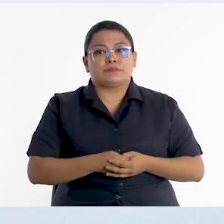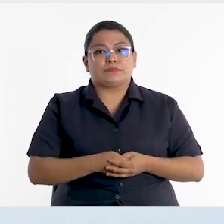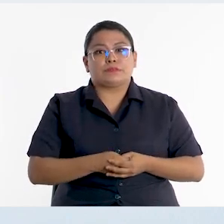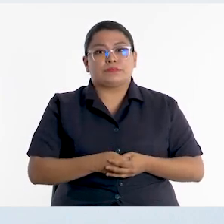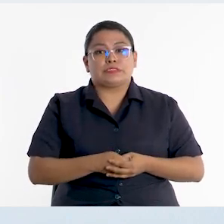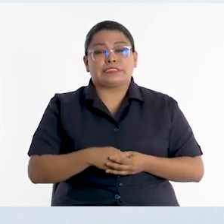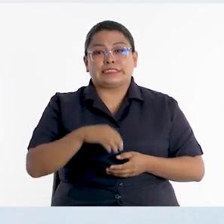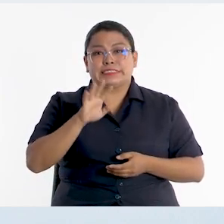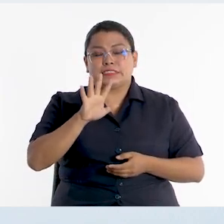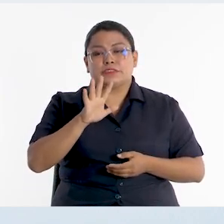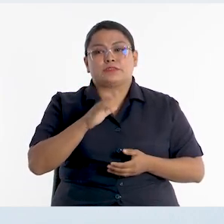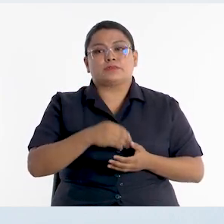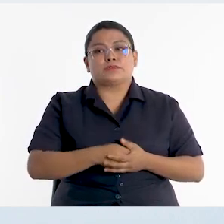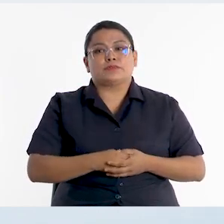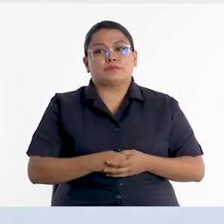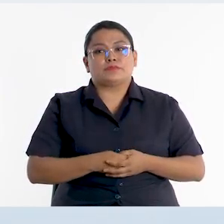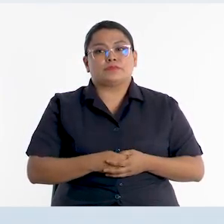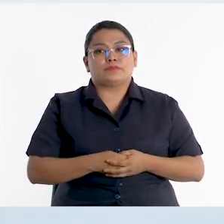Es 5.